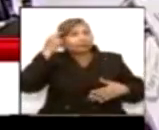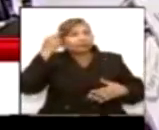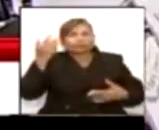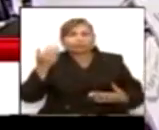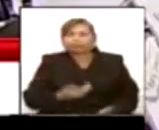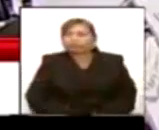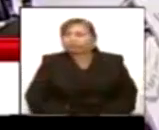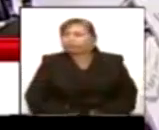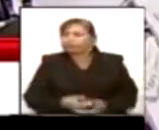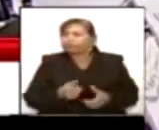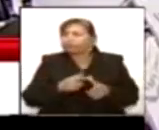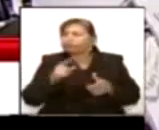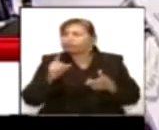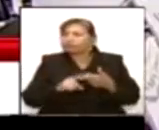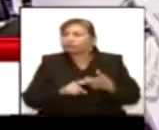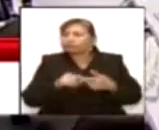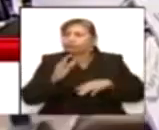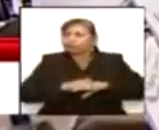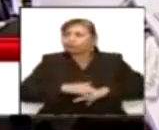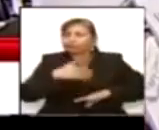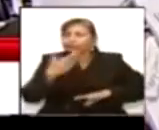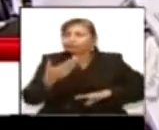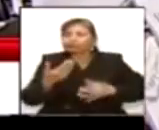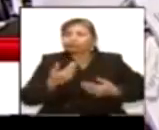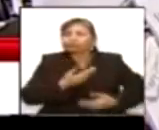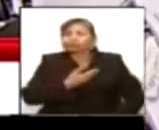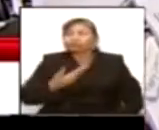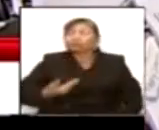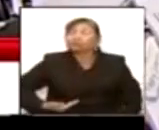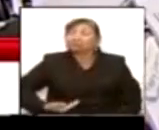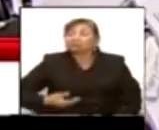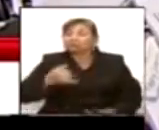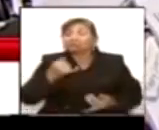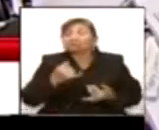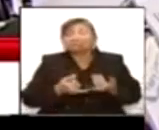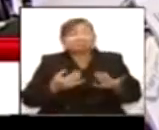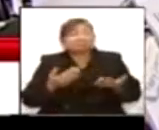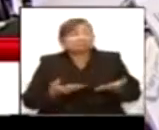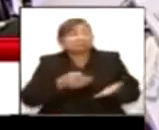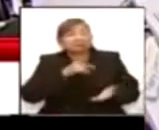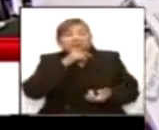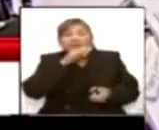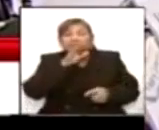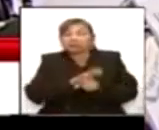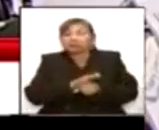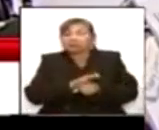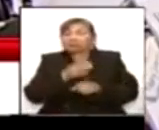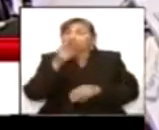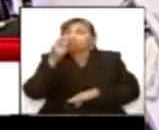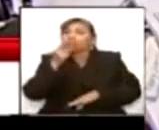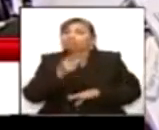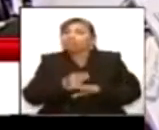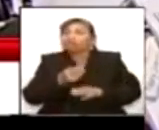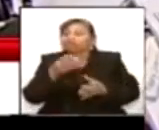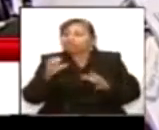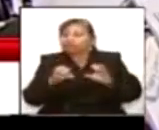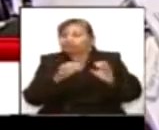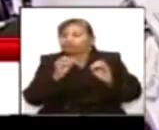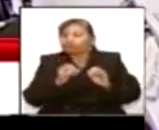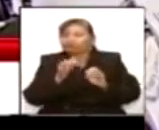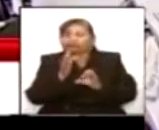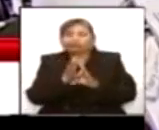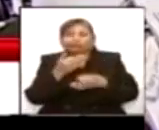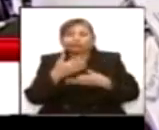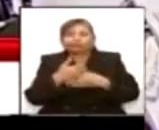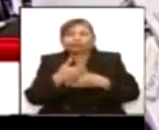presidente. Y entonces, después de eso, el Estado peruano finalmente, cumpliendo la sentencia, aplicó,